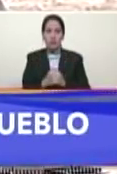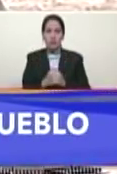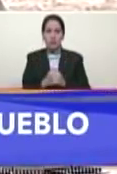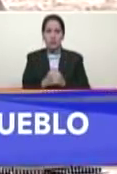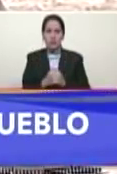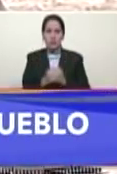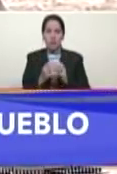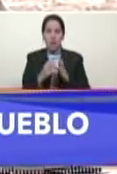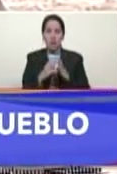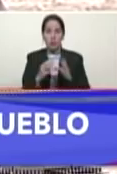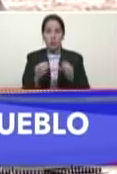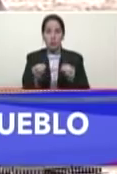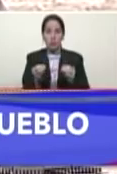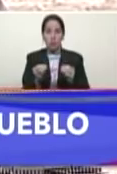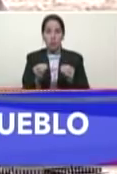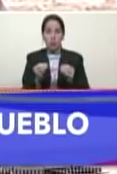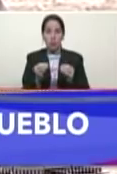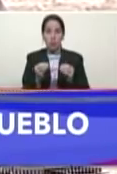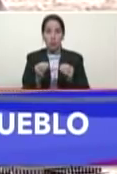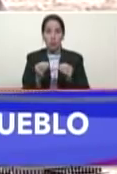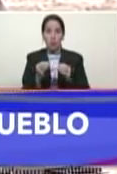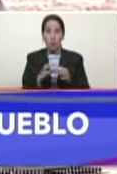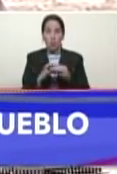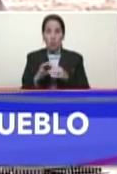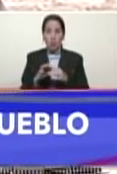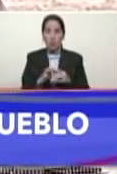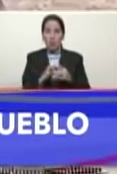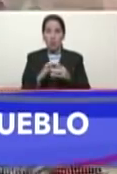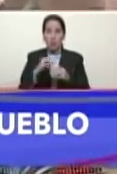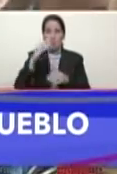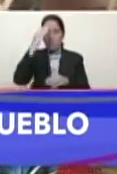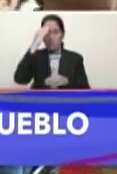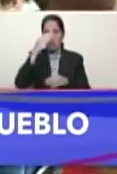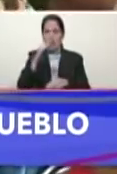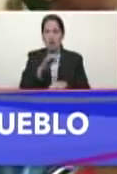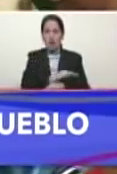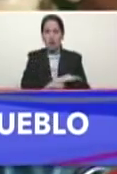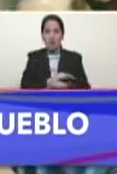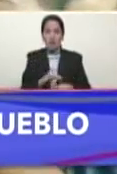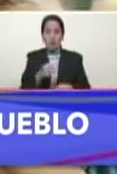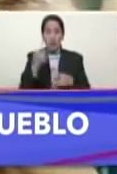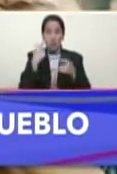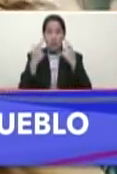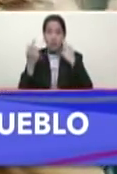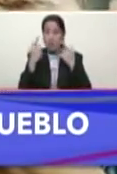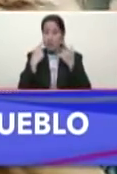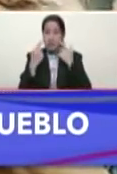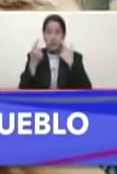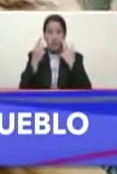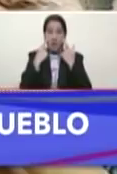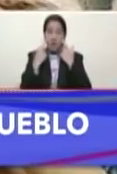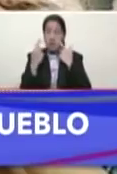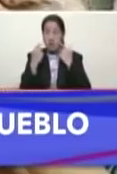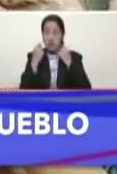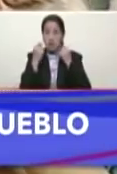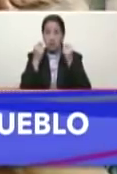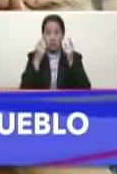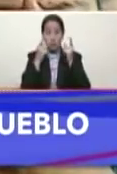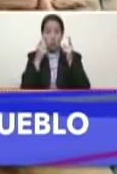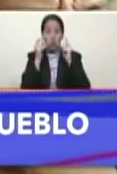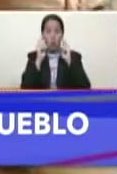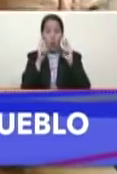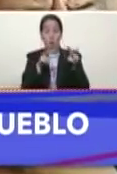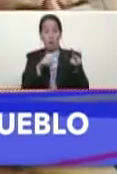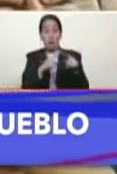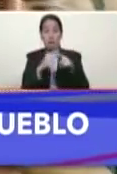a todas las unidades militares de la frontera, máxima alerta, ojo avisor,